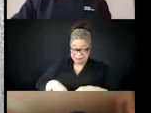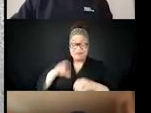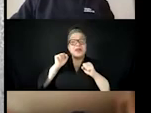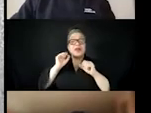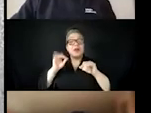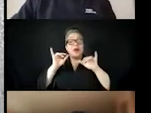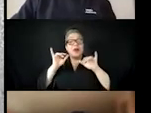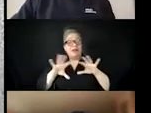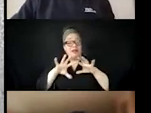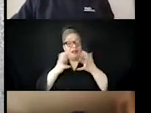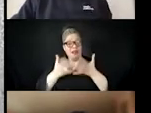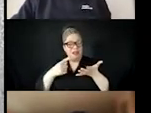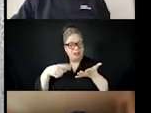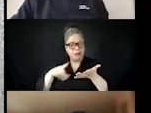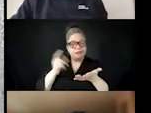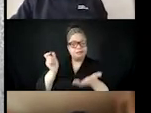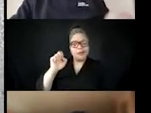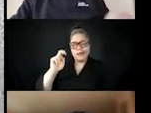y nacionalistas